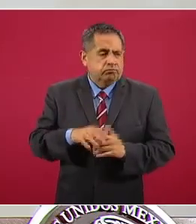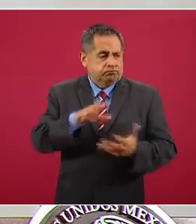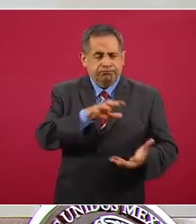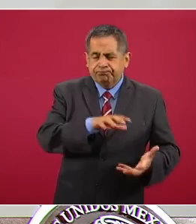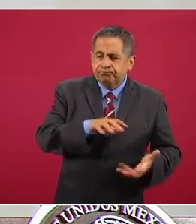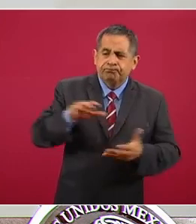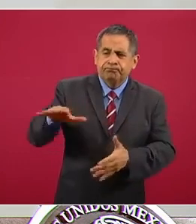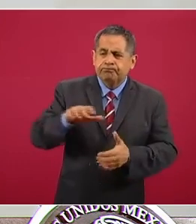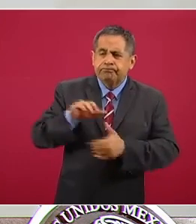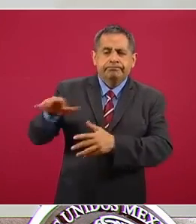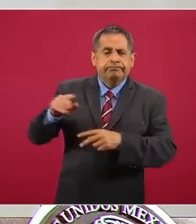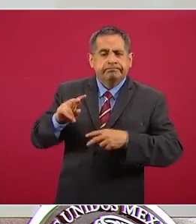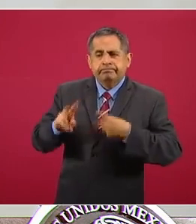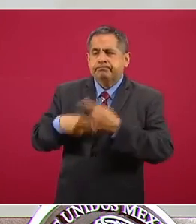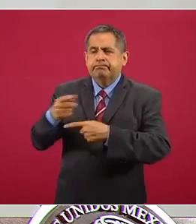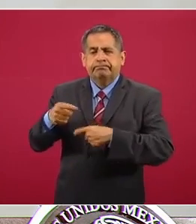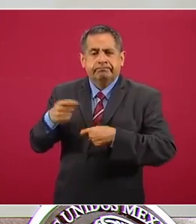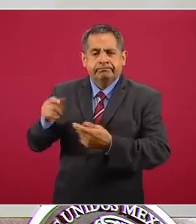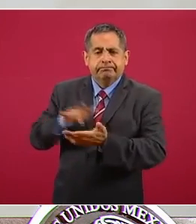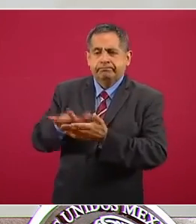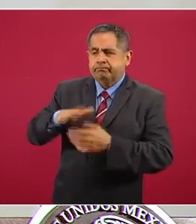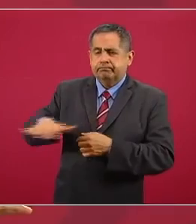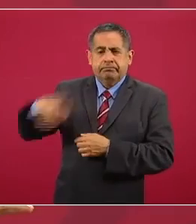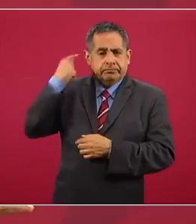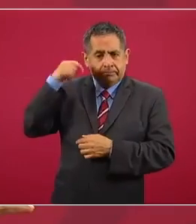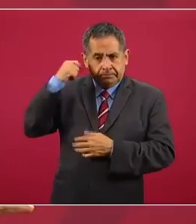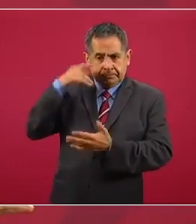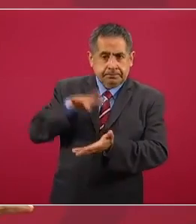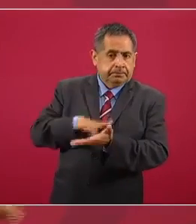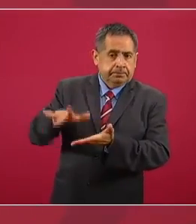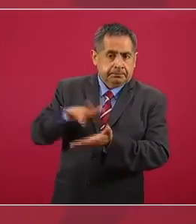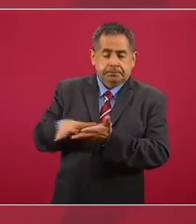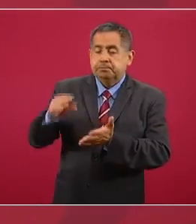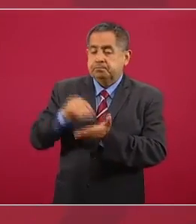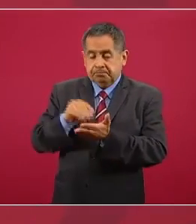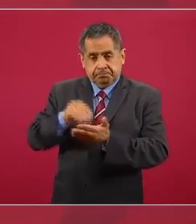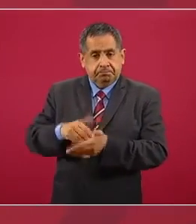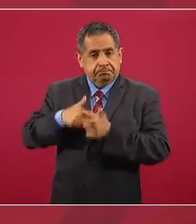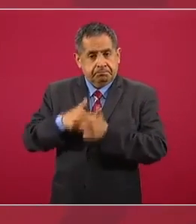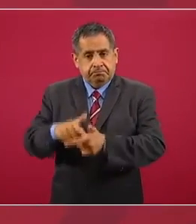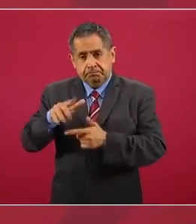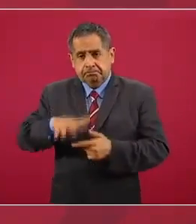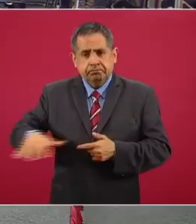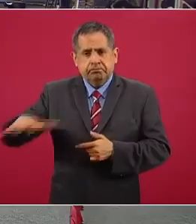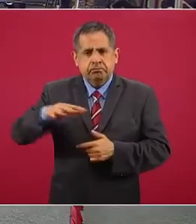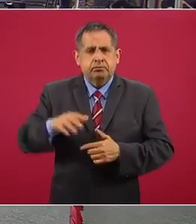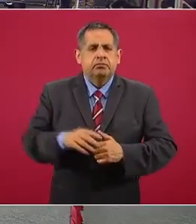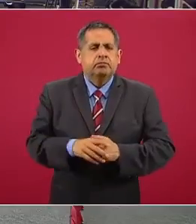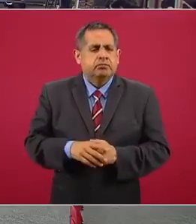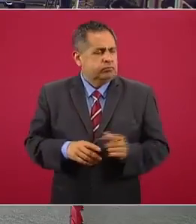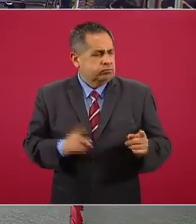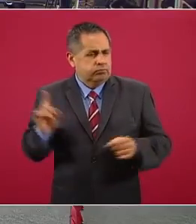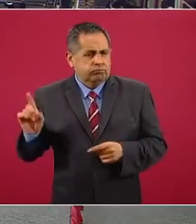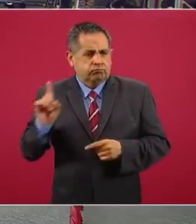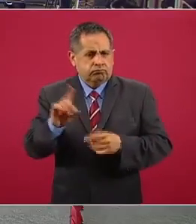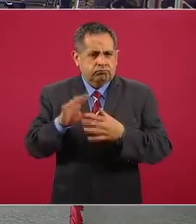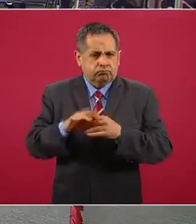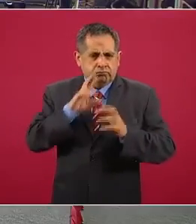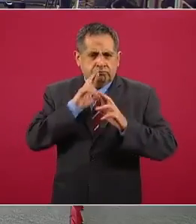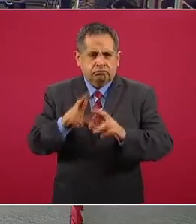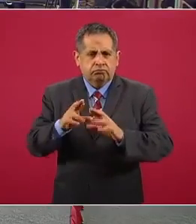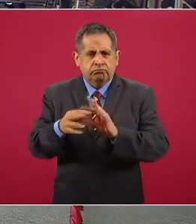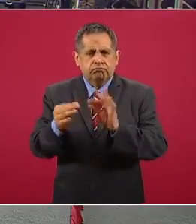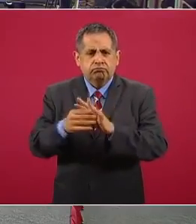mandando apoyo a Tabasco y se va a seguir apoyando al Estado. Pero ¿podrías